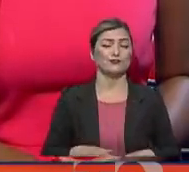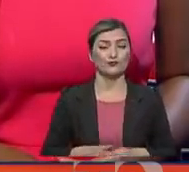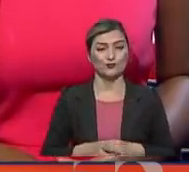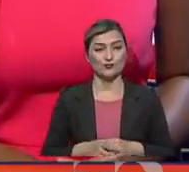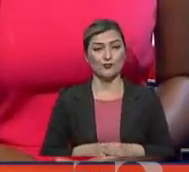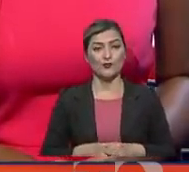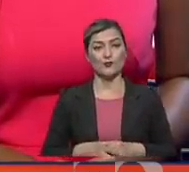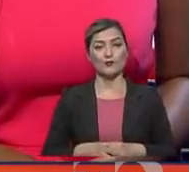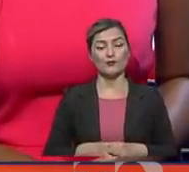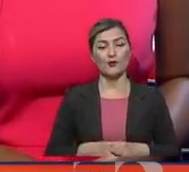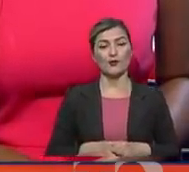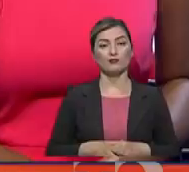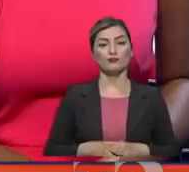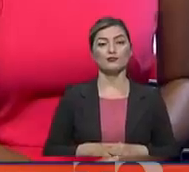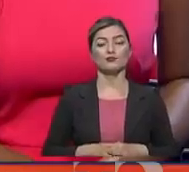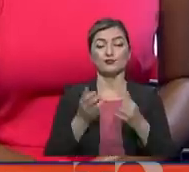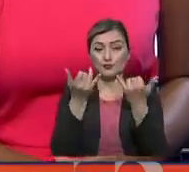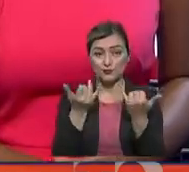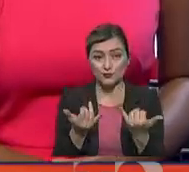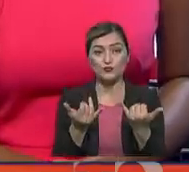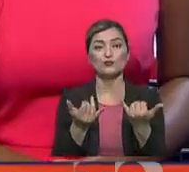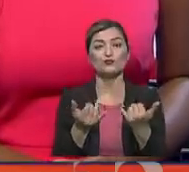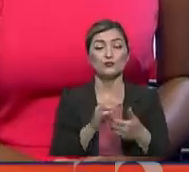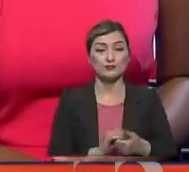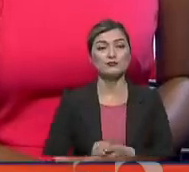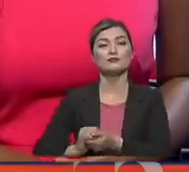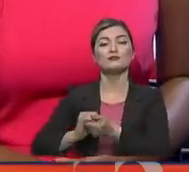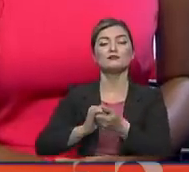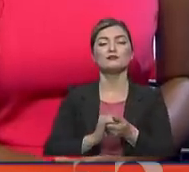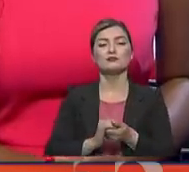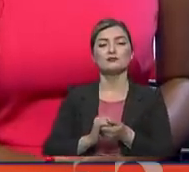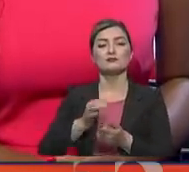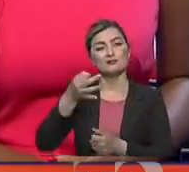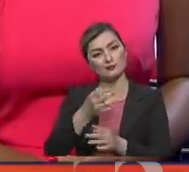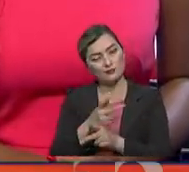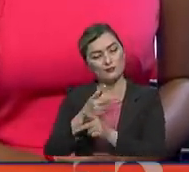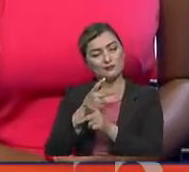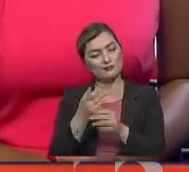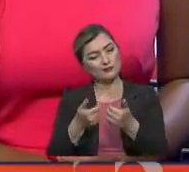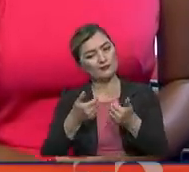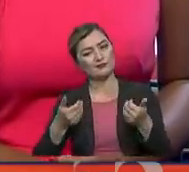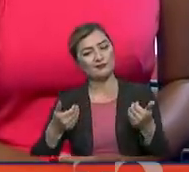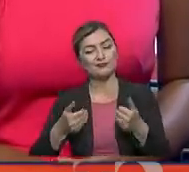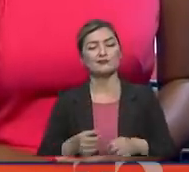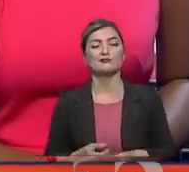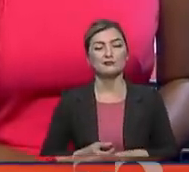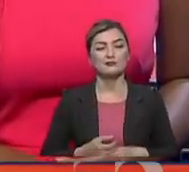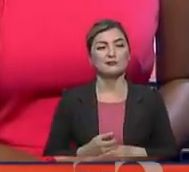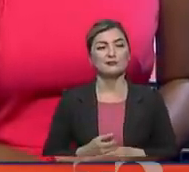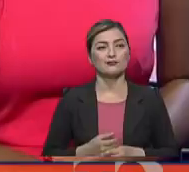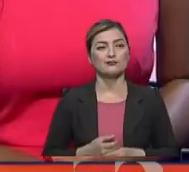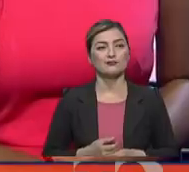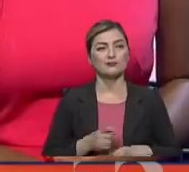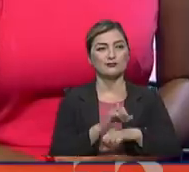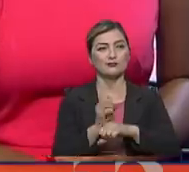con esta enfermedad. Así que, bueno, desde aquí, nuestra solidaridad, hay que cumplir el aislamiento. También los médicos